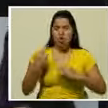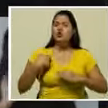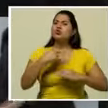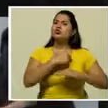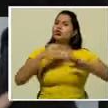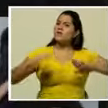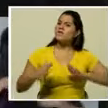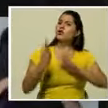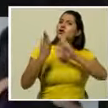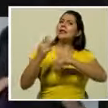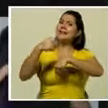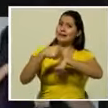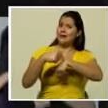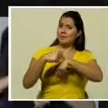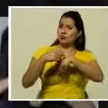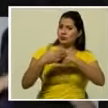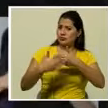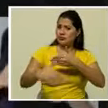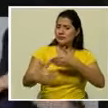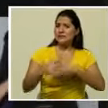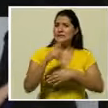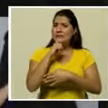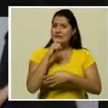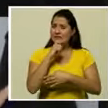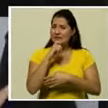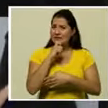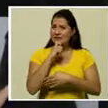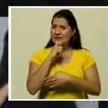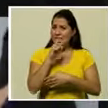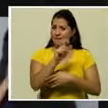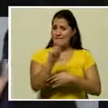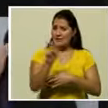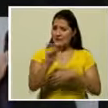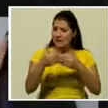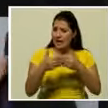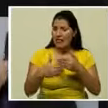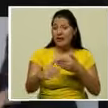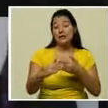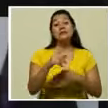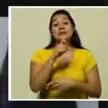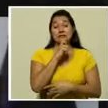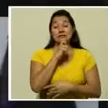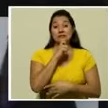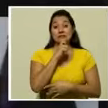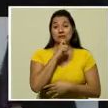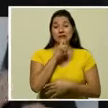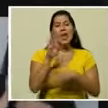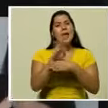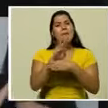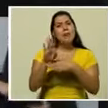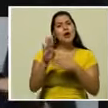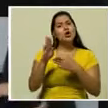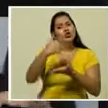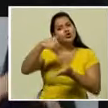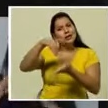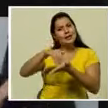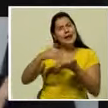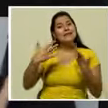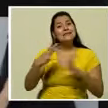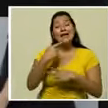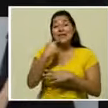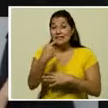Enfrentaremos tiempos muy difíciles en los meses por venir. El Banco Central ha dicho que en